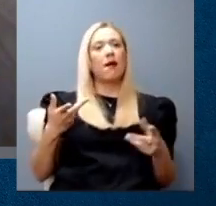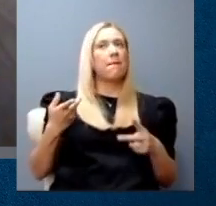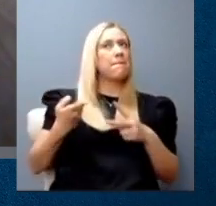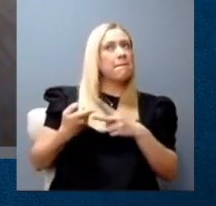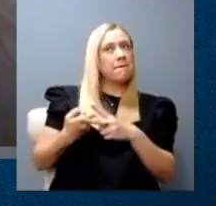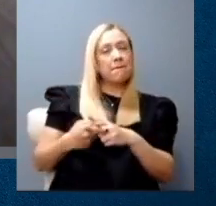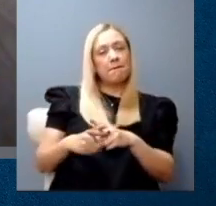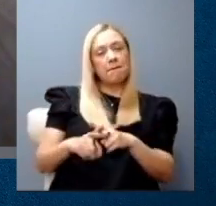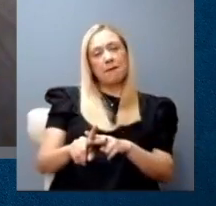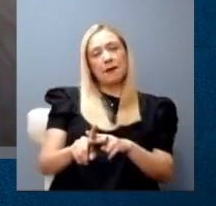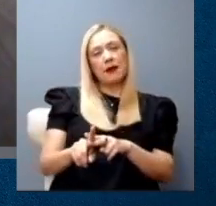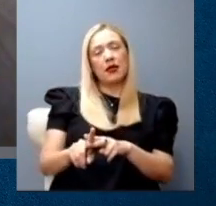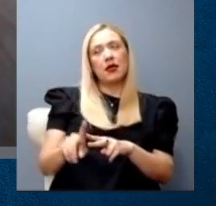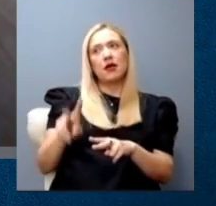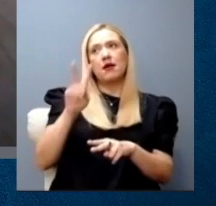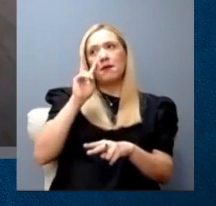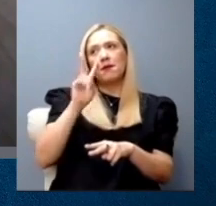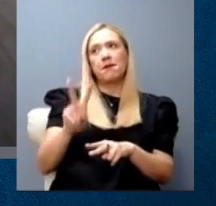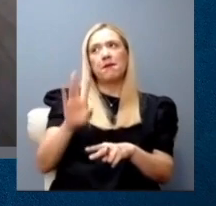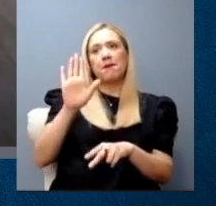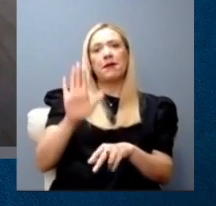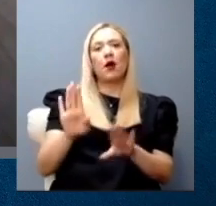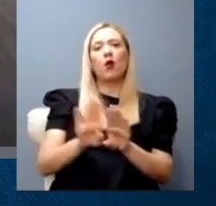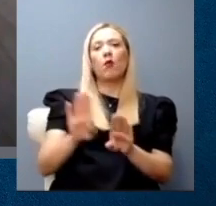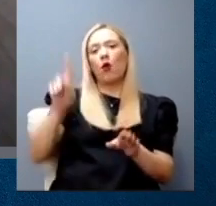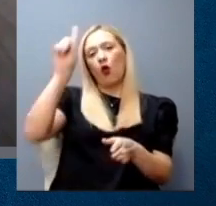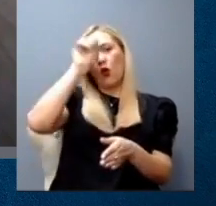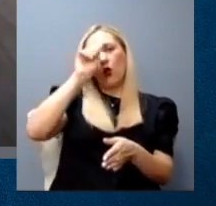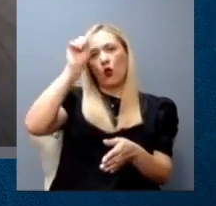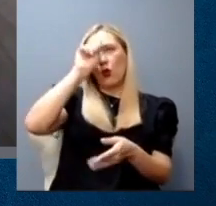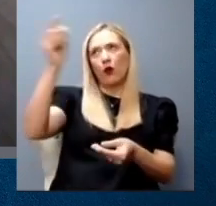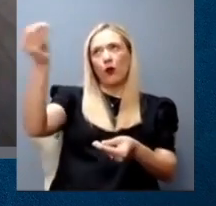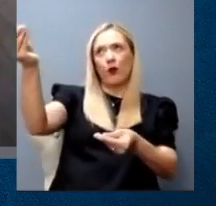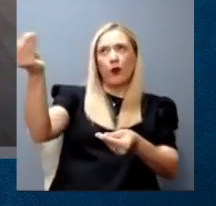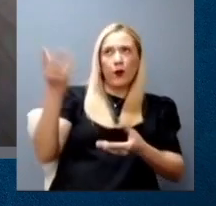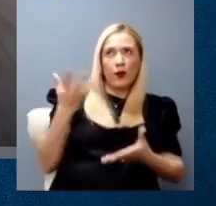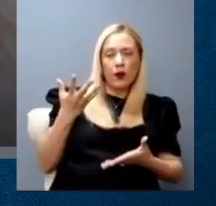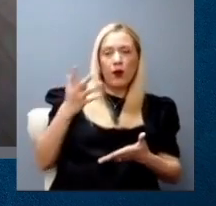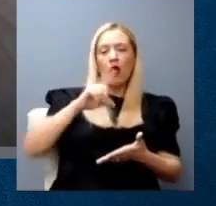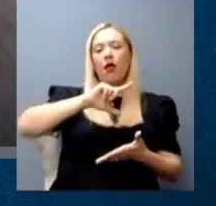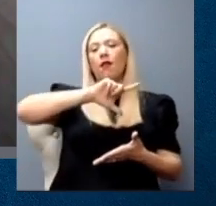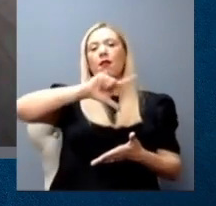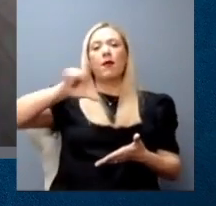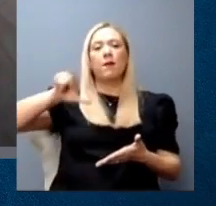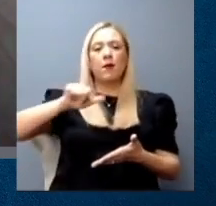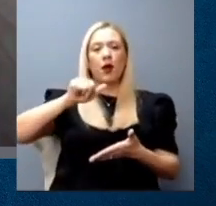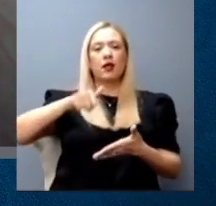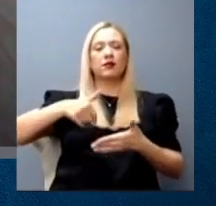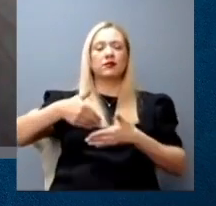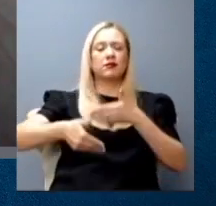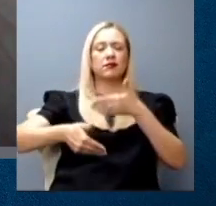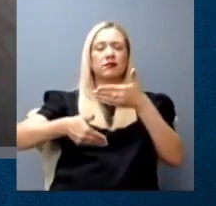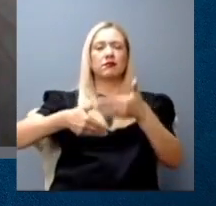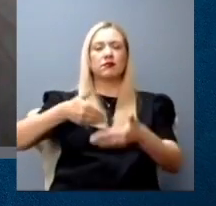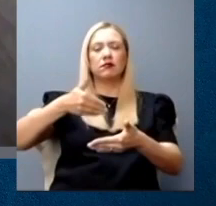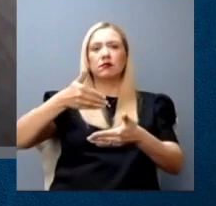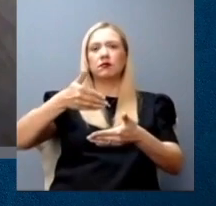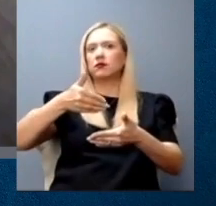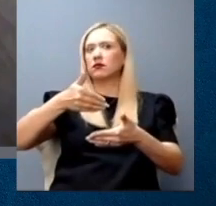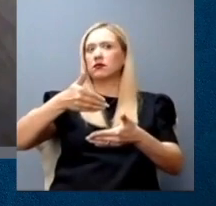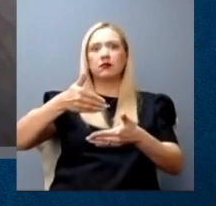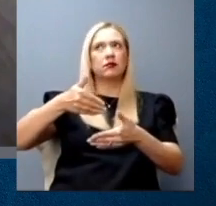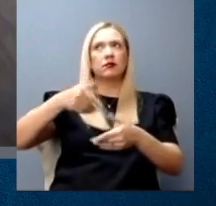como de índole orientadora, pero posteriormente, o sea, esto fue cada vez decantando